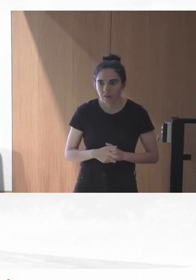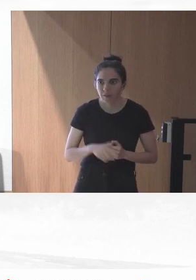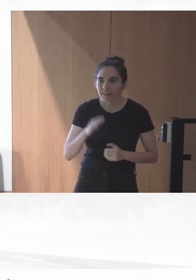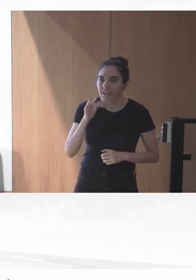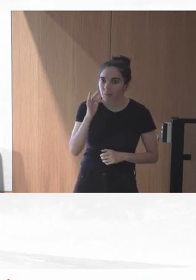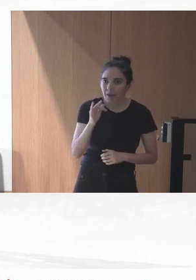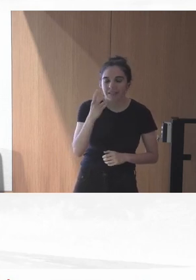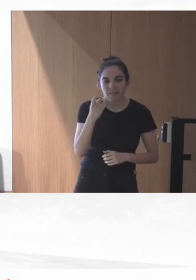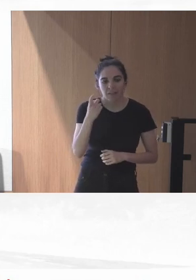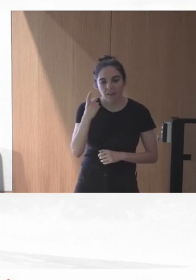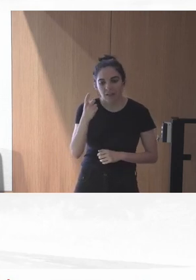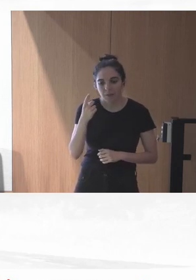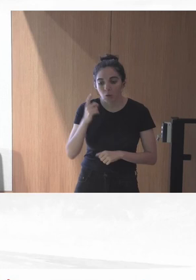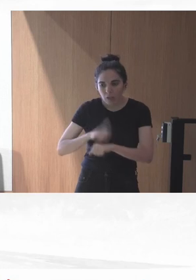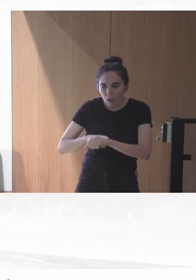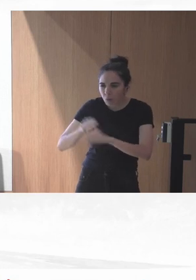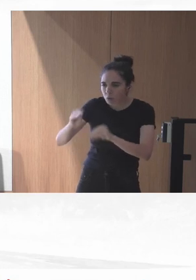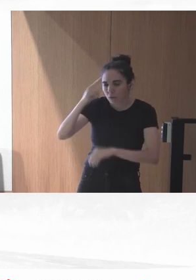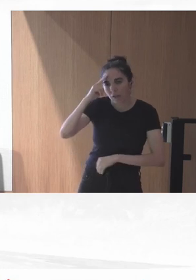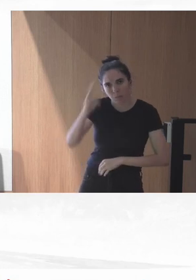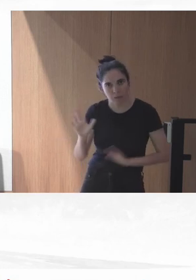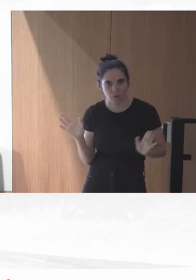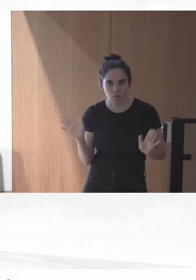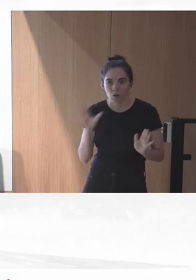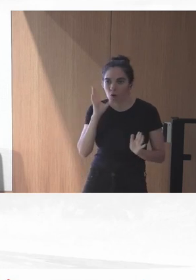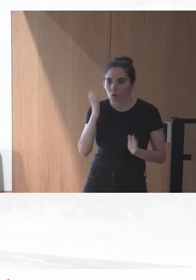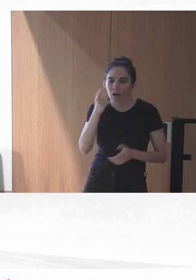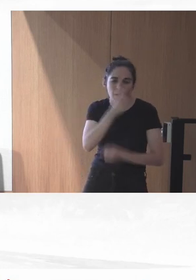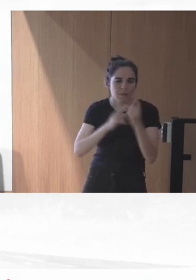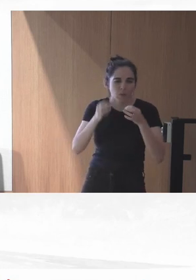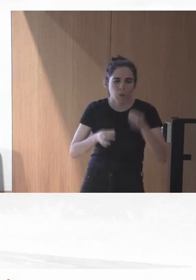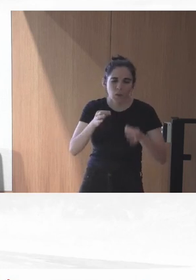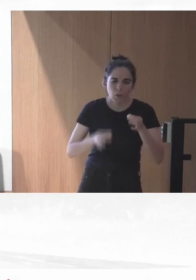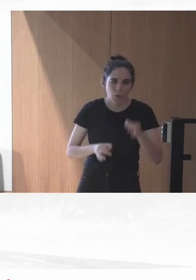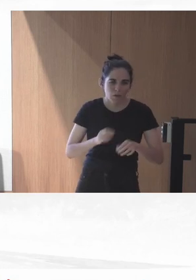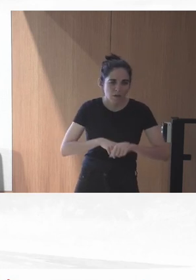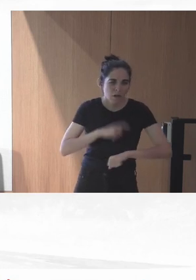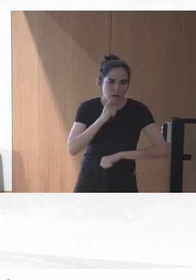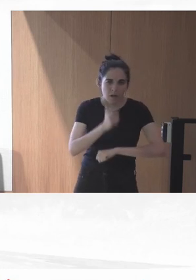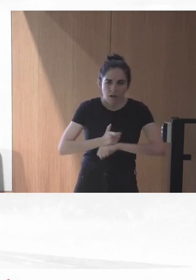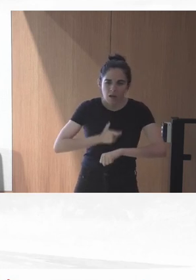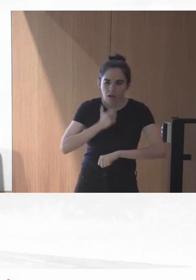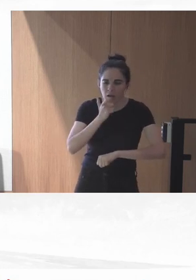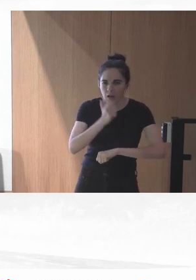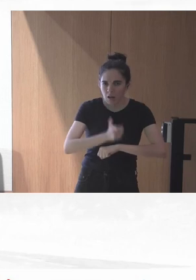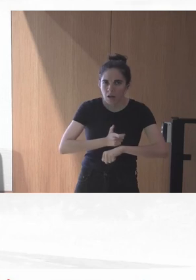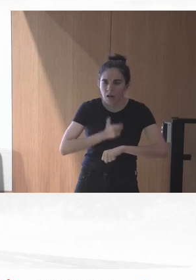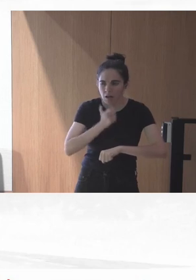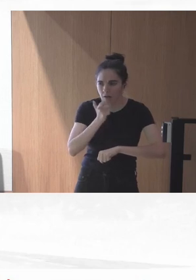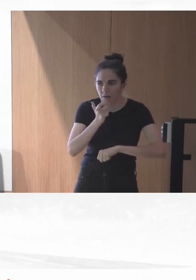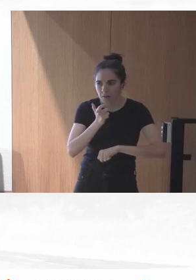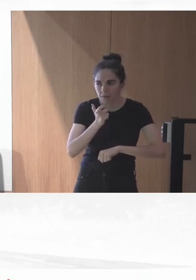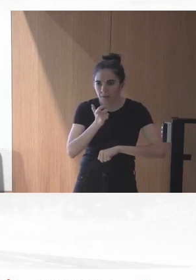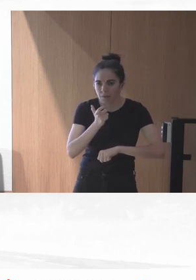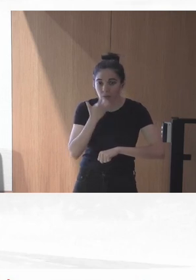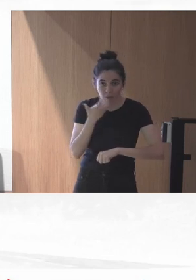respetar los tiempos. Que en muchas ocasiones, en un juicio muy largo, es necesario para poder... que en